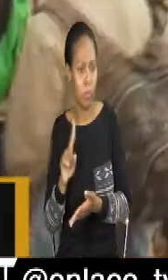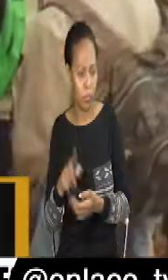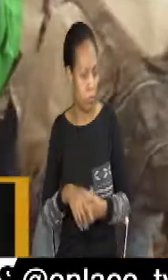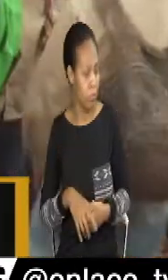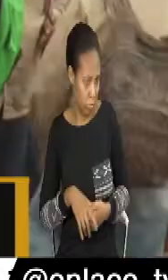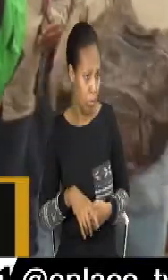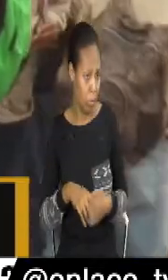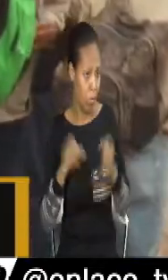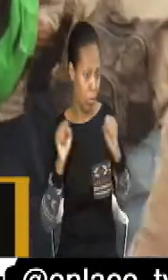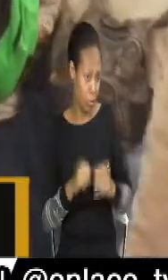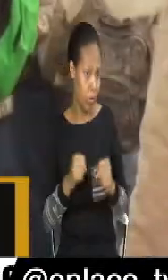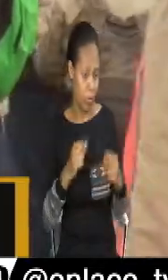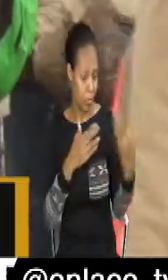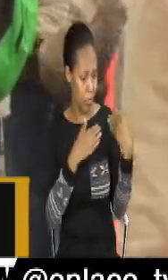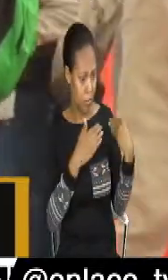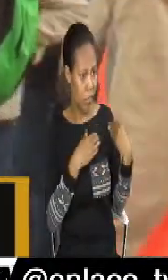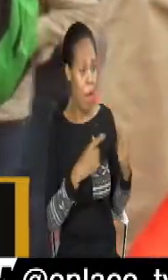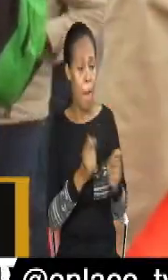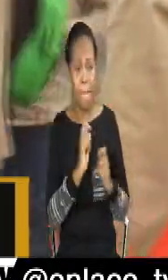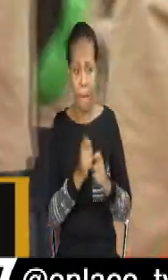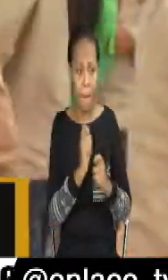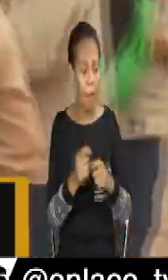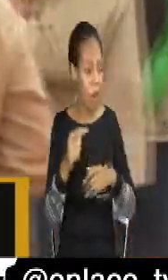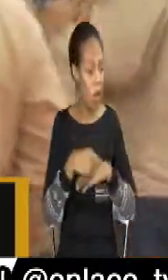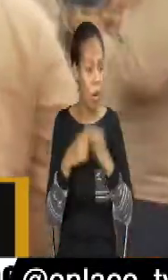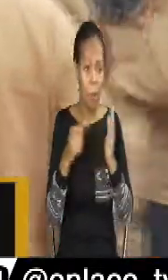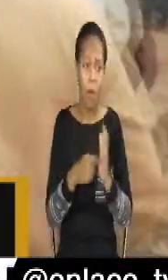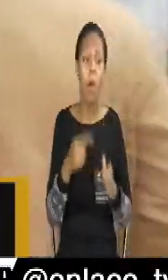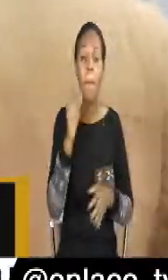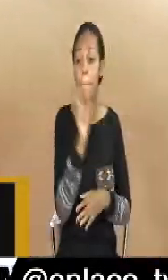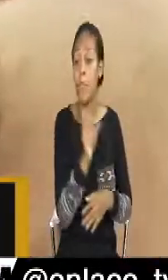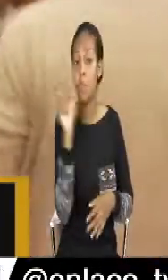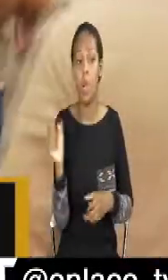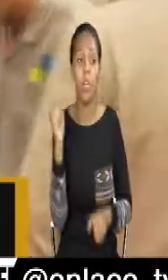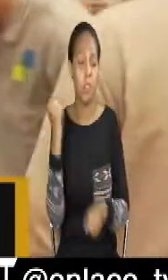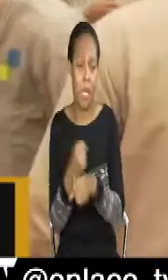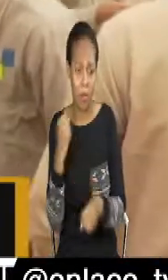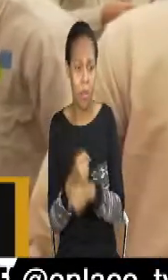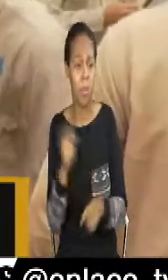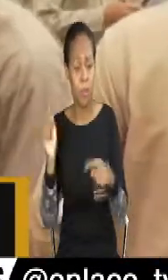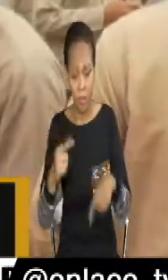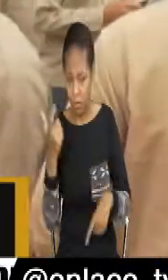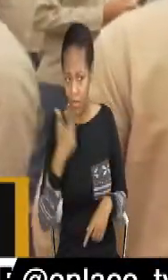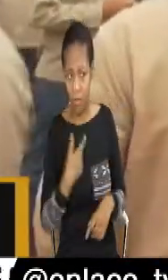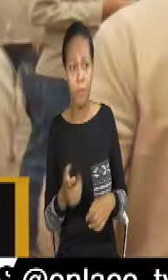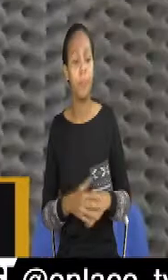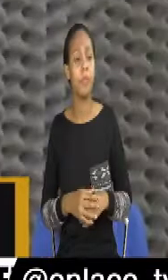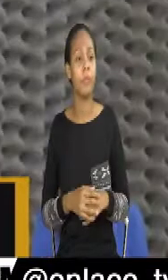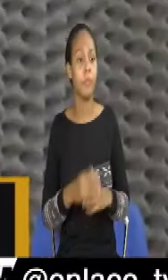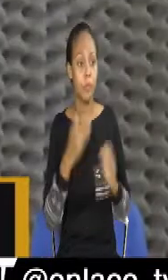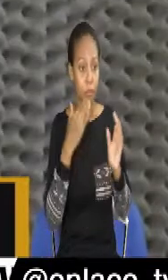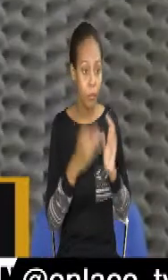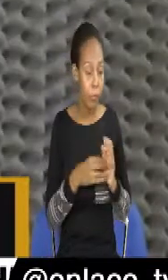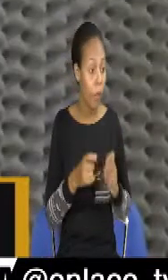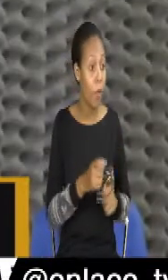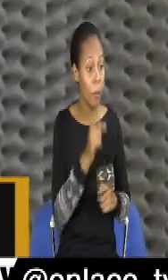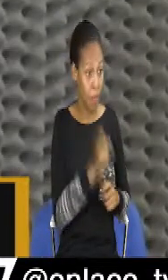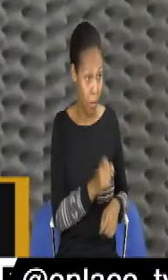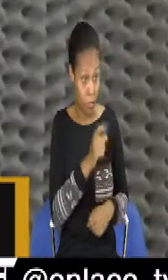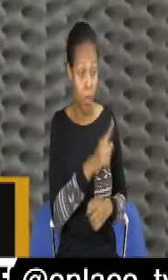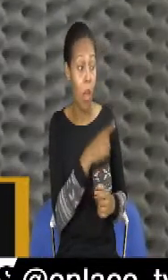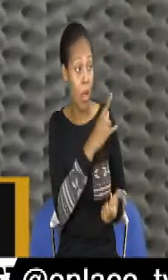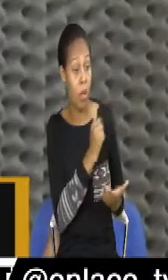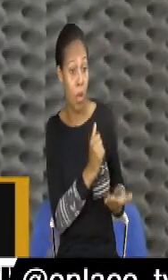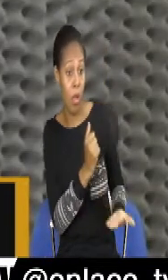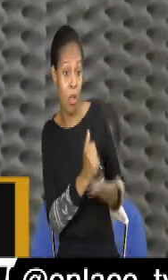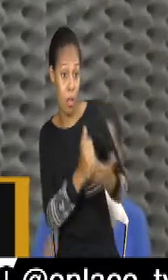obligaciones contractuales con sus proveedores y laborales con sus trabajadores. Para nosotros los proveedores y los trabajadores son aliados estratégicos en la